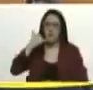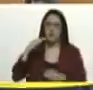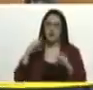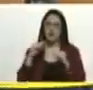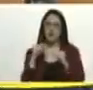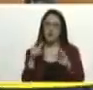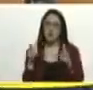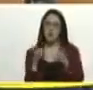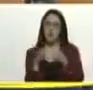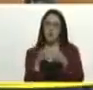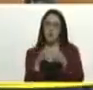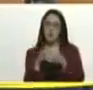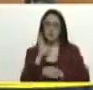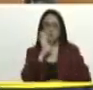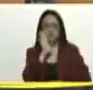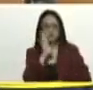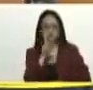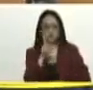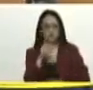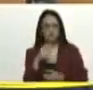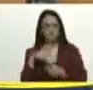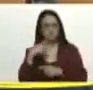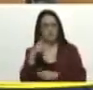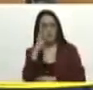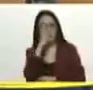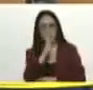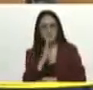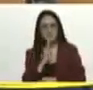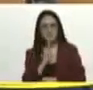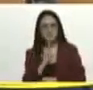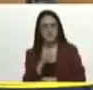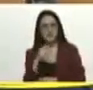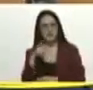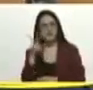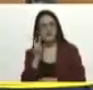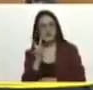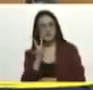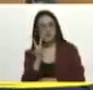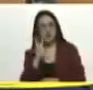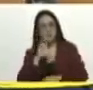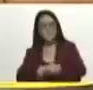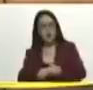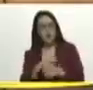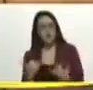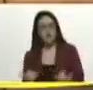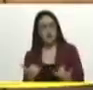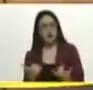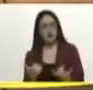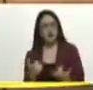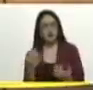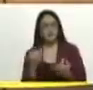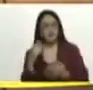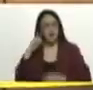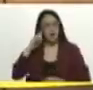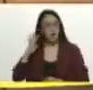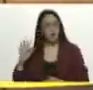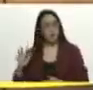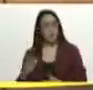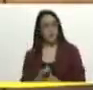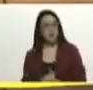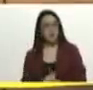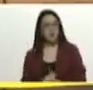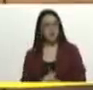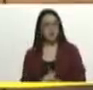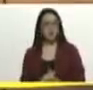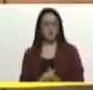Un grupo delincuencial tal pasó para Brasil, mira, de Venezuela, mira, pasó para Venezuela, captúralo ya. Es una cosa, una locura, chicos. ¿Dónde